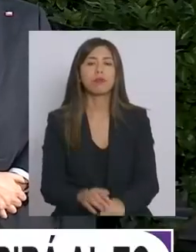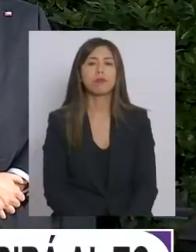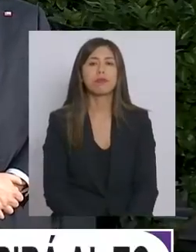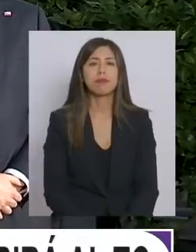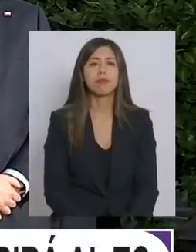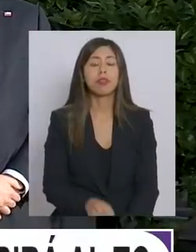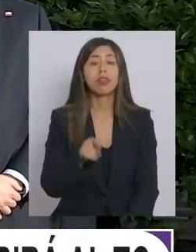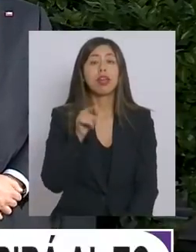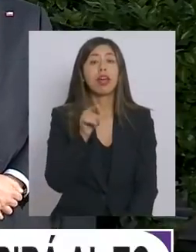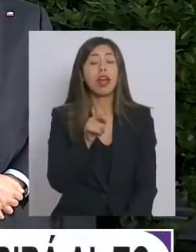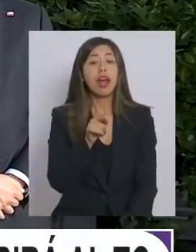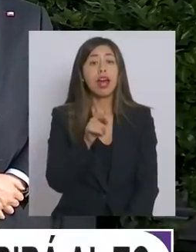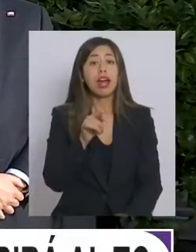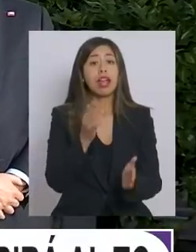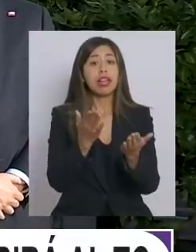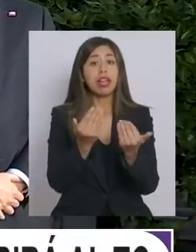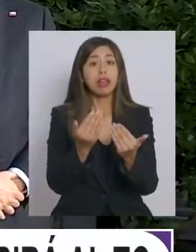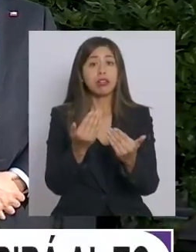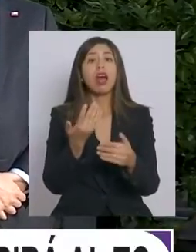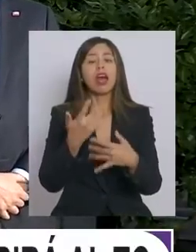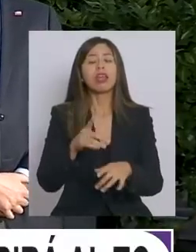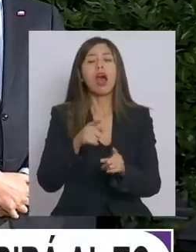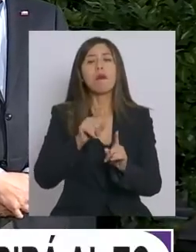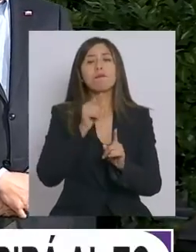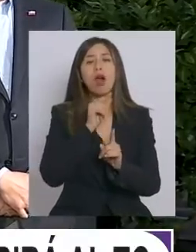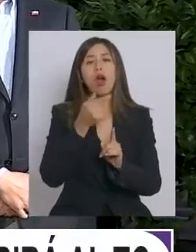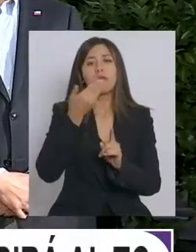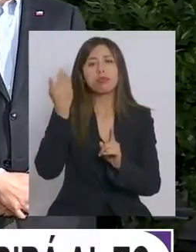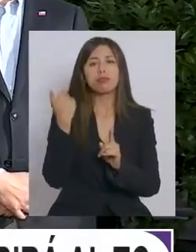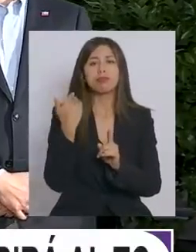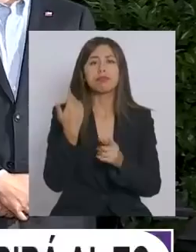presentar el requerimiento? Se encuentra presentado hace pocos minutos atrás.